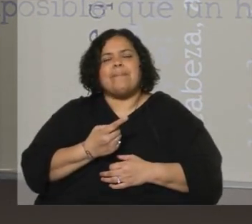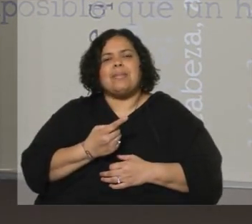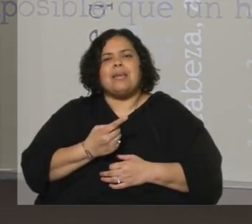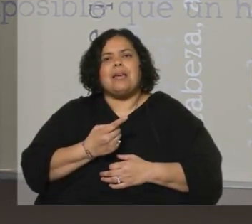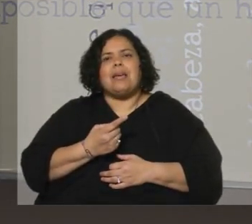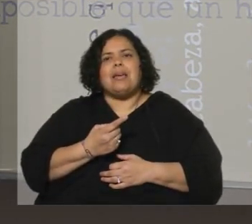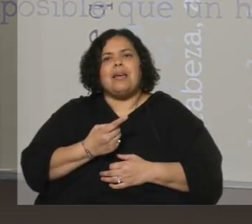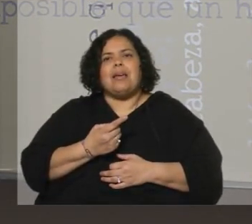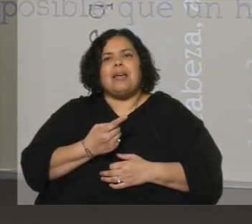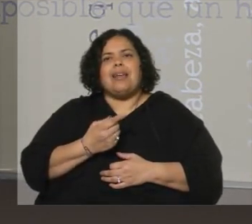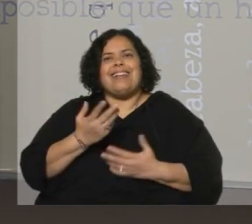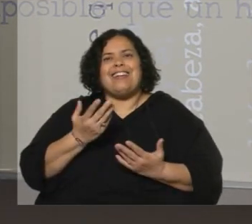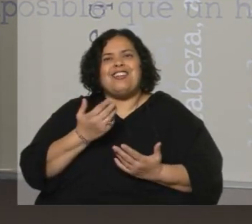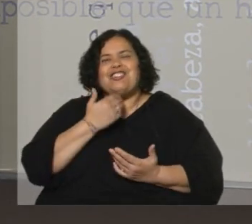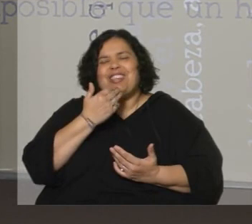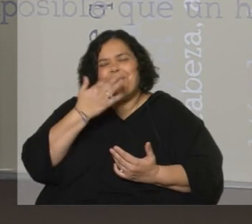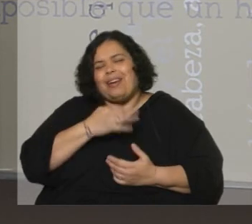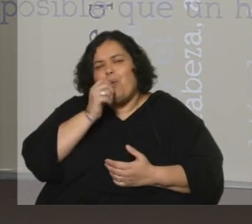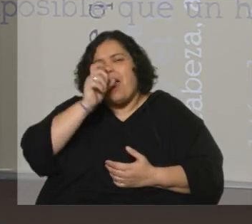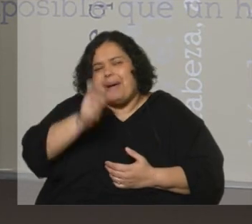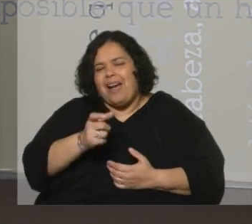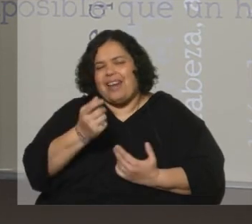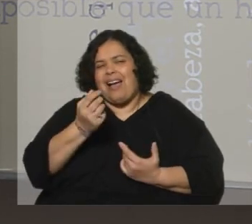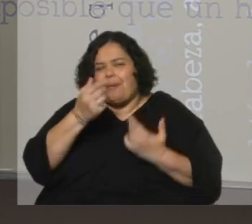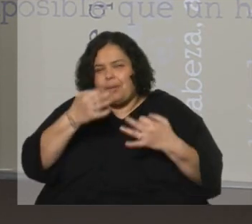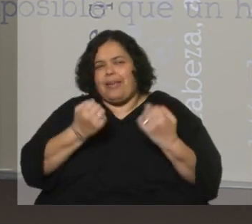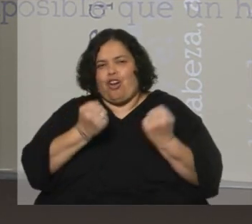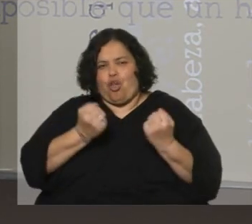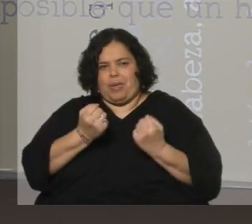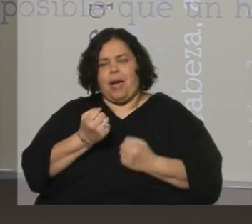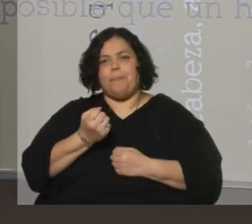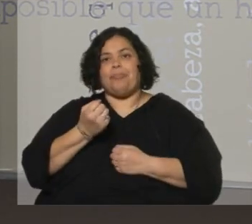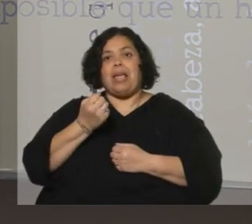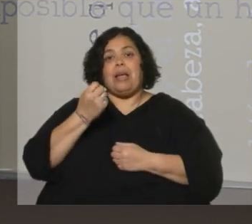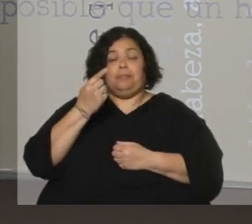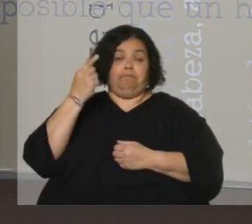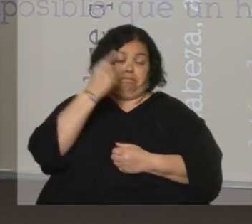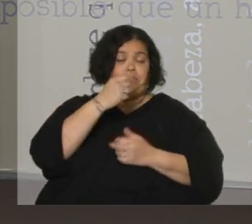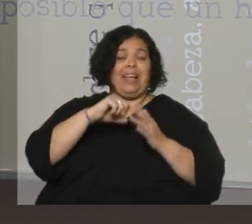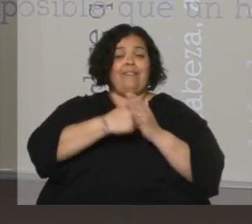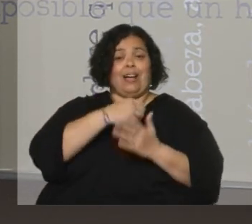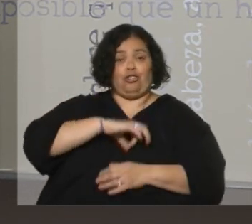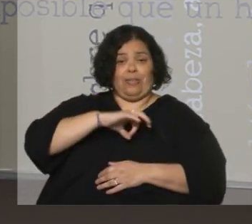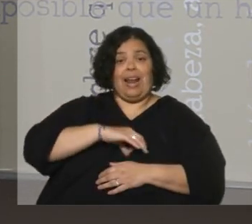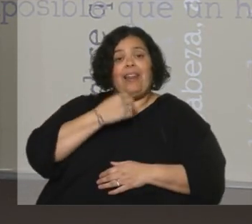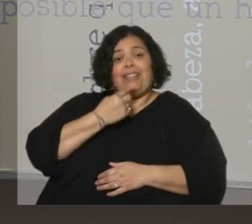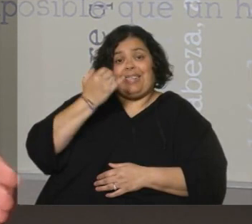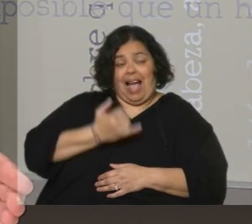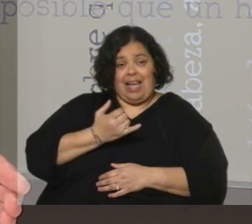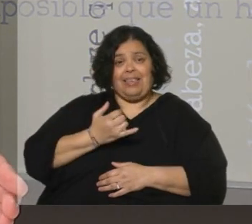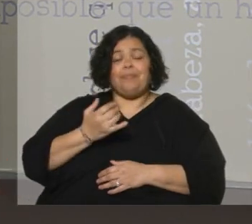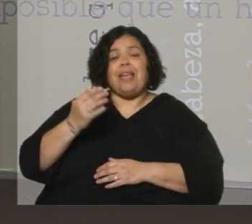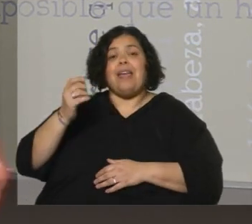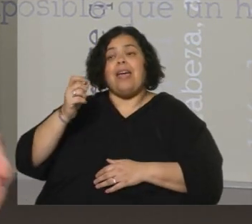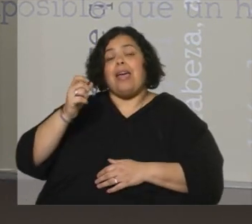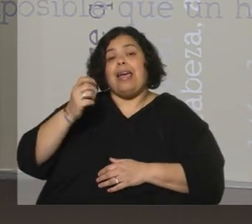discúlpenme pero de los términos técnicos de economía Este pero el el propio Banco Central ha dicho que tenemos un atraso de 15% el propio gobierno